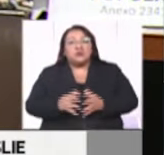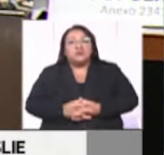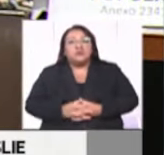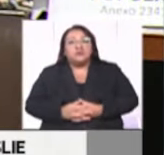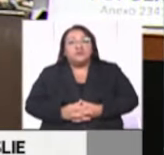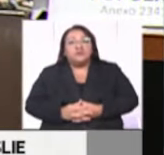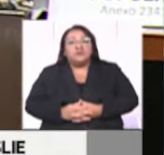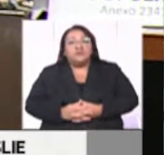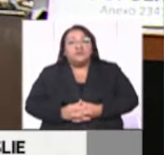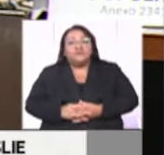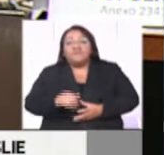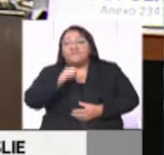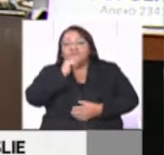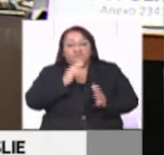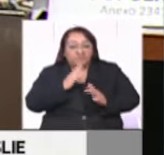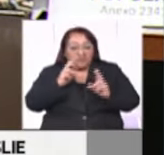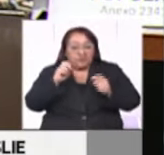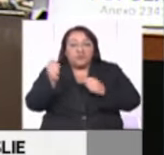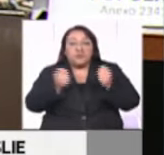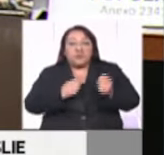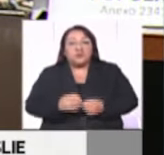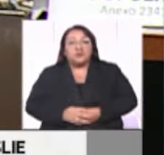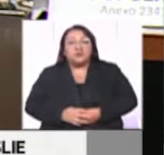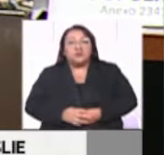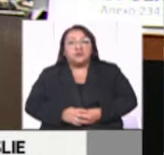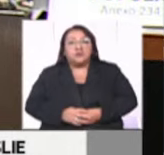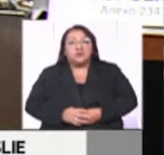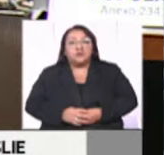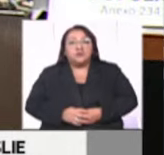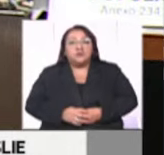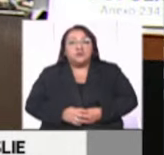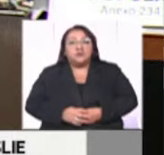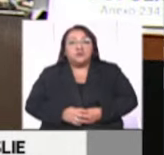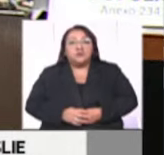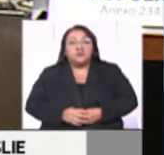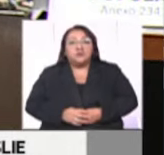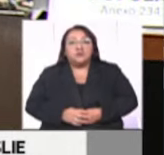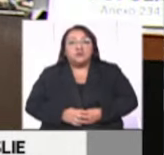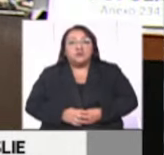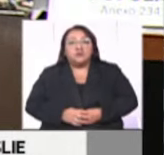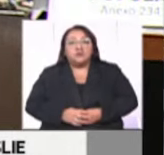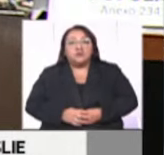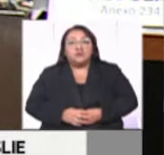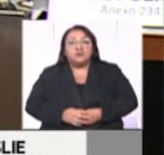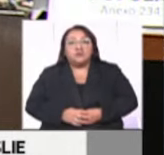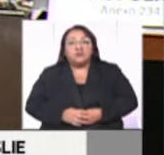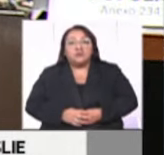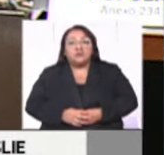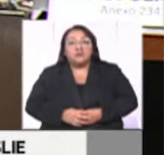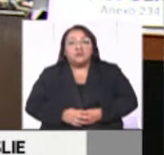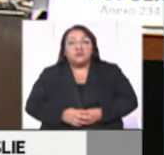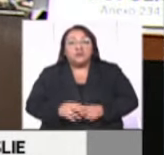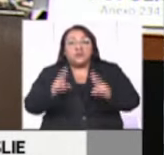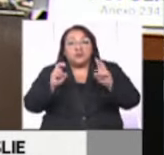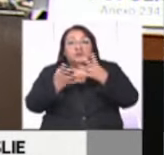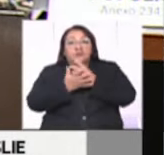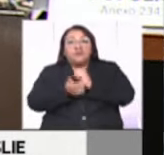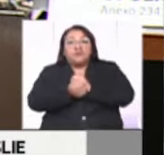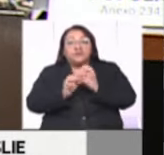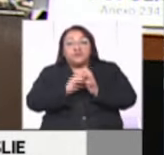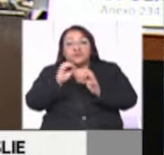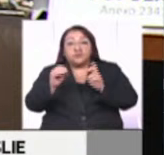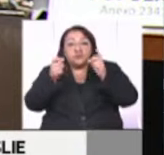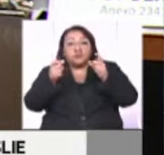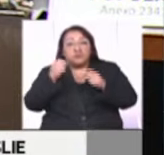una grave falta de orden administrativo con connotación penal inclusive, y esto es parte de nuestro